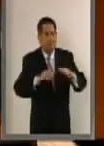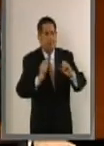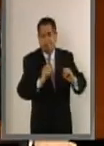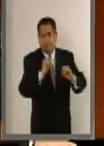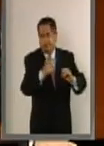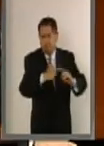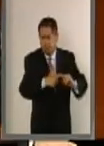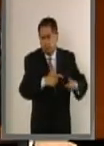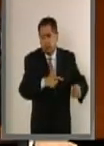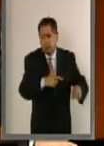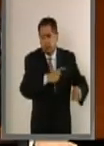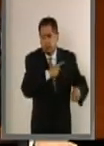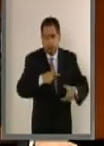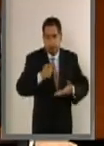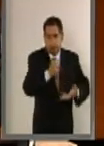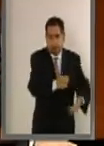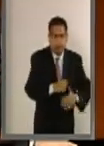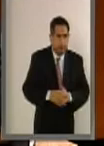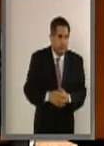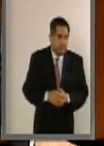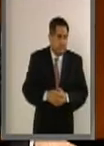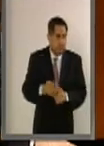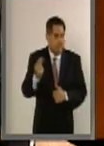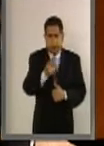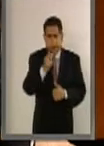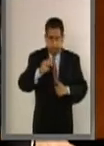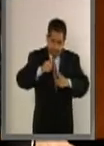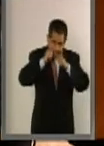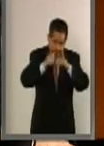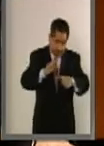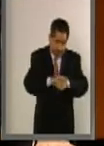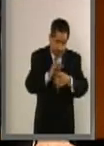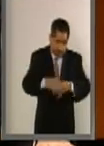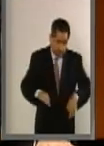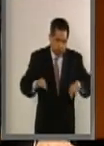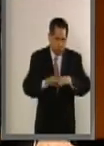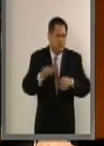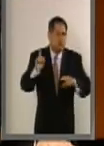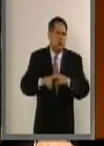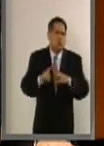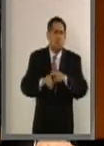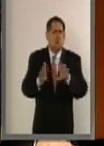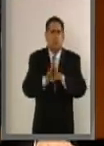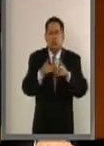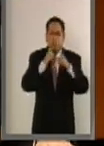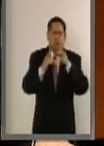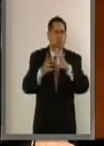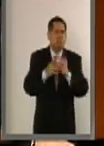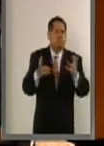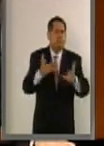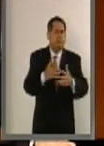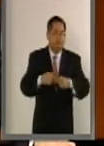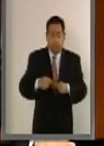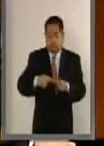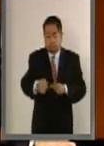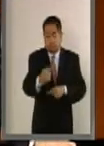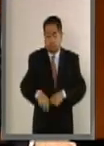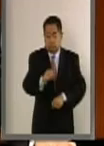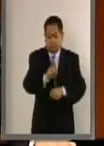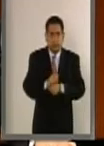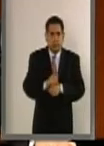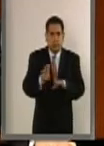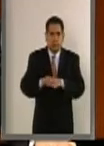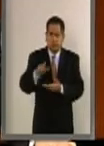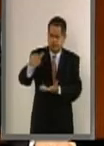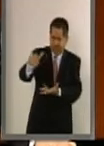Por eso podemos tomar acciones concretas y una de ellas es construir en una semana una bolsa